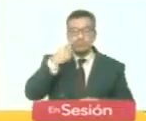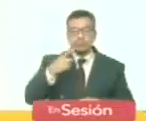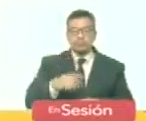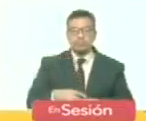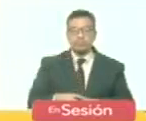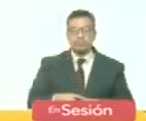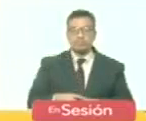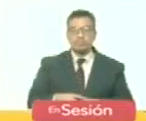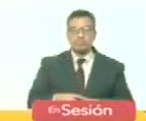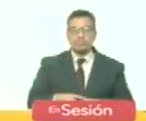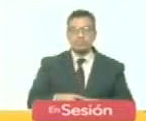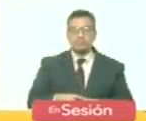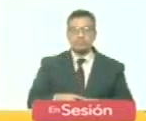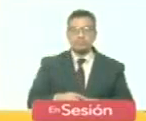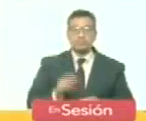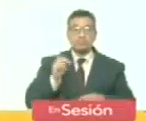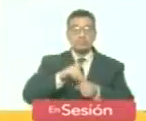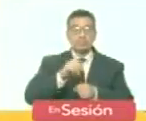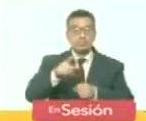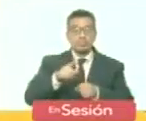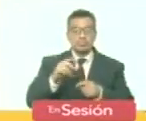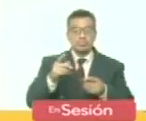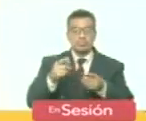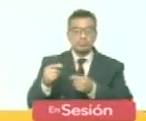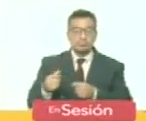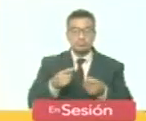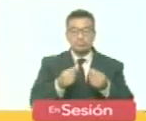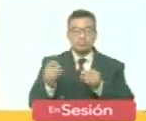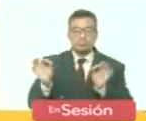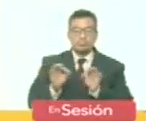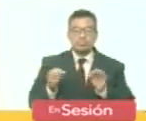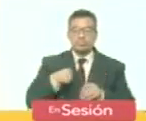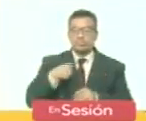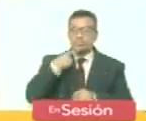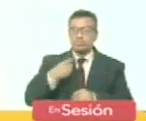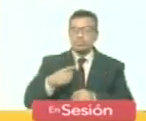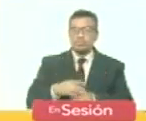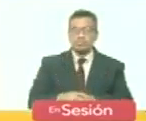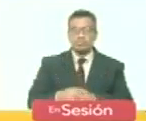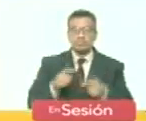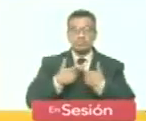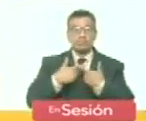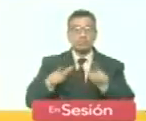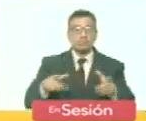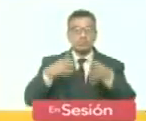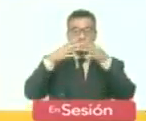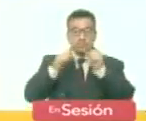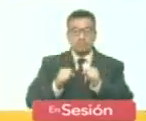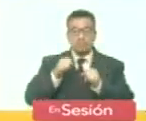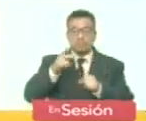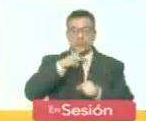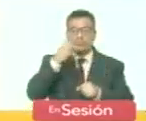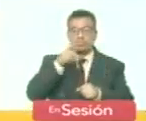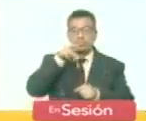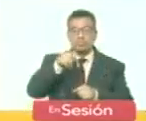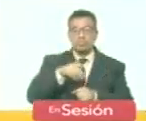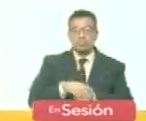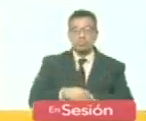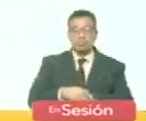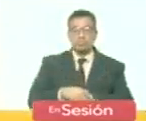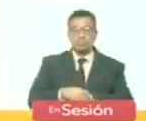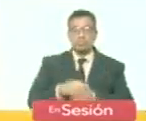a ninguna viuda de sanciones ni de paquetes diciendo libertad para el preso político tal.